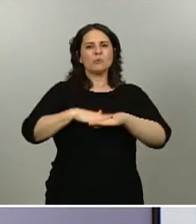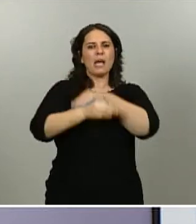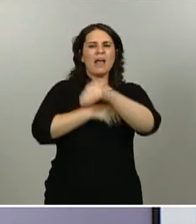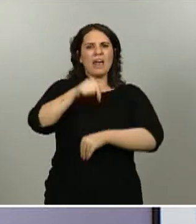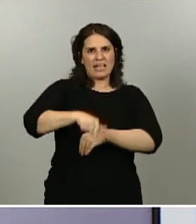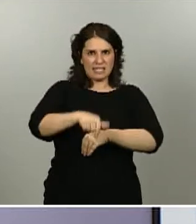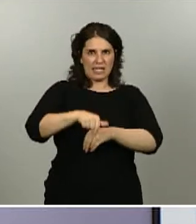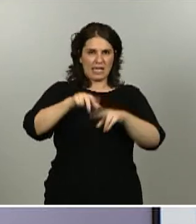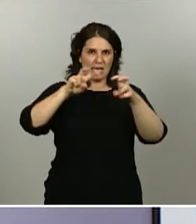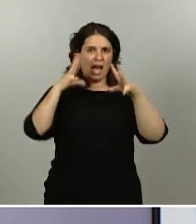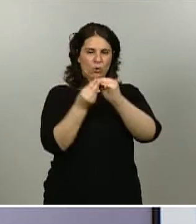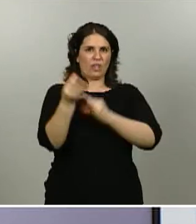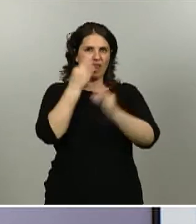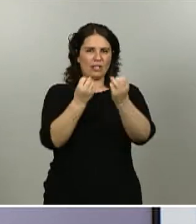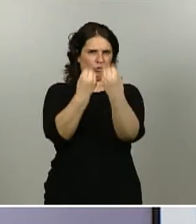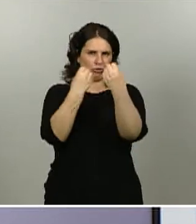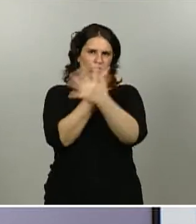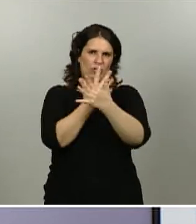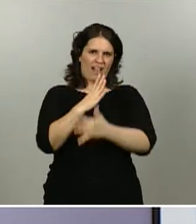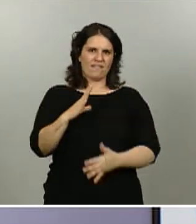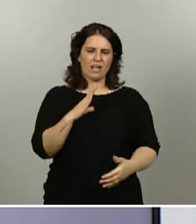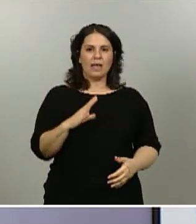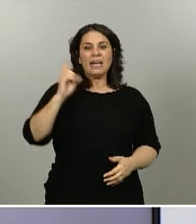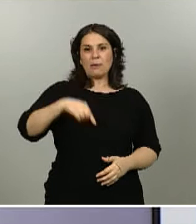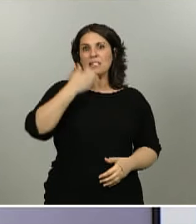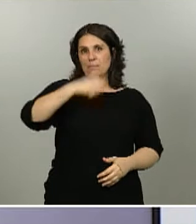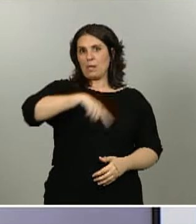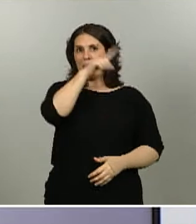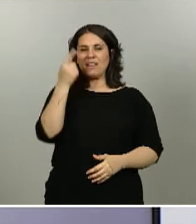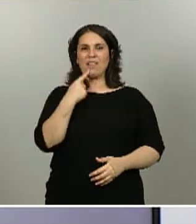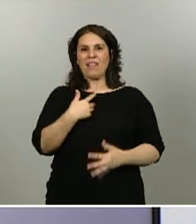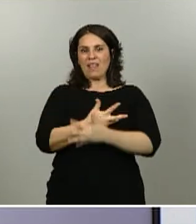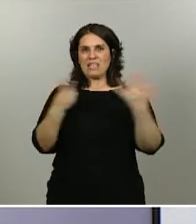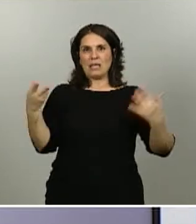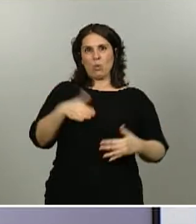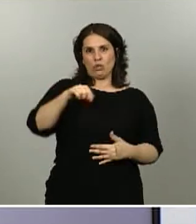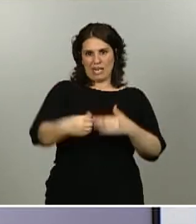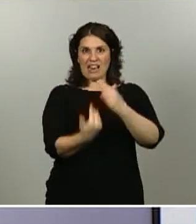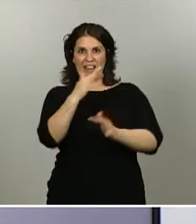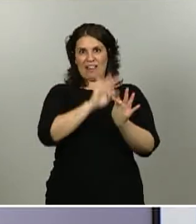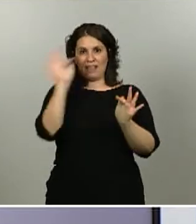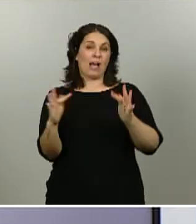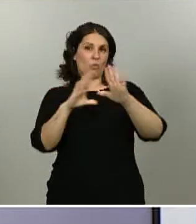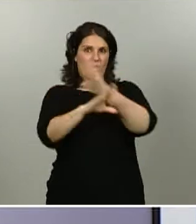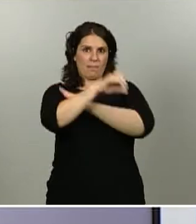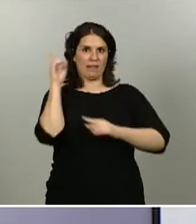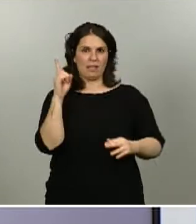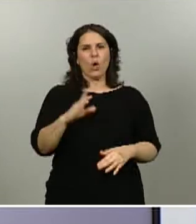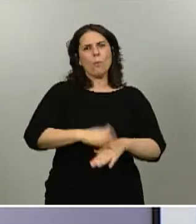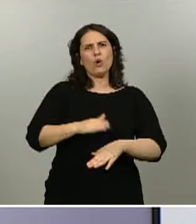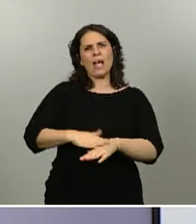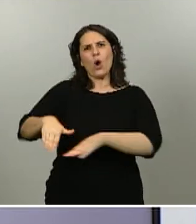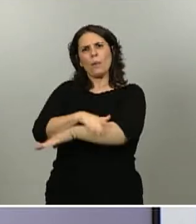datos. Y también pregunta por qué si Madrid declara 17 muertos en el día, se refiere a la Comunidad de Madrid, el Gobierno solo recoge